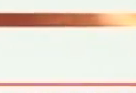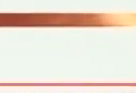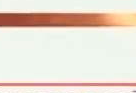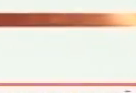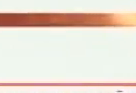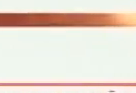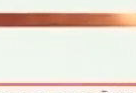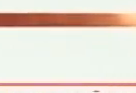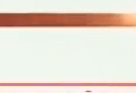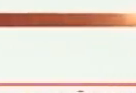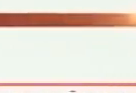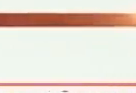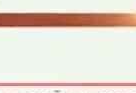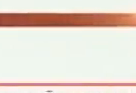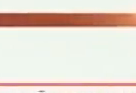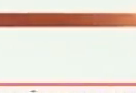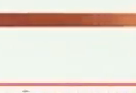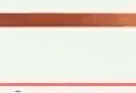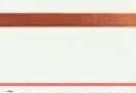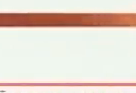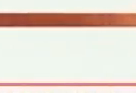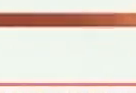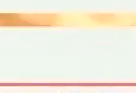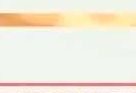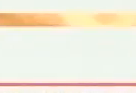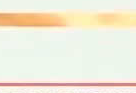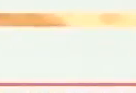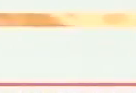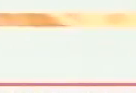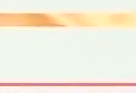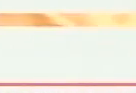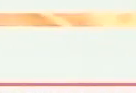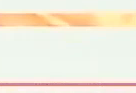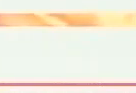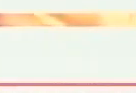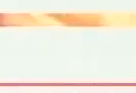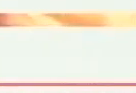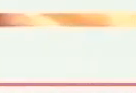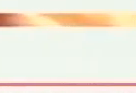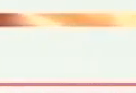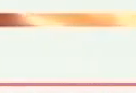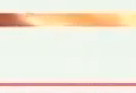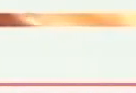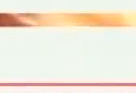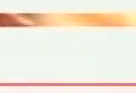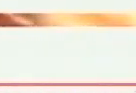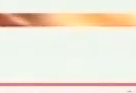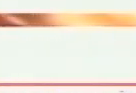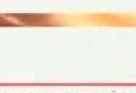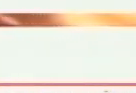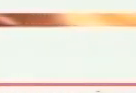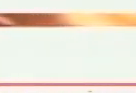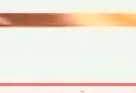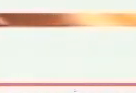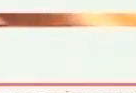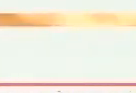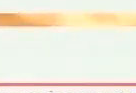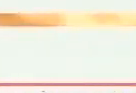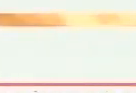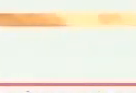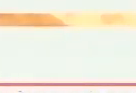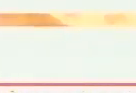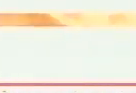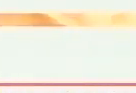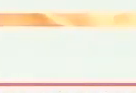siguen entrampados allí y nosotros debemos, al menos hasta el 31 de diciembre